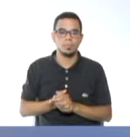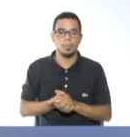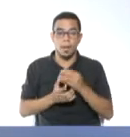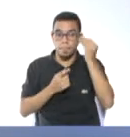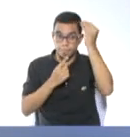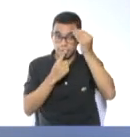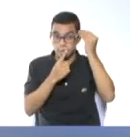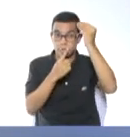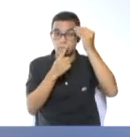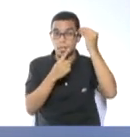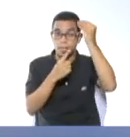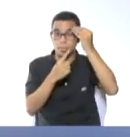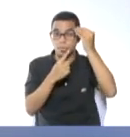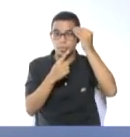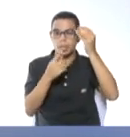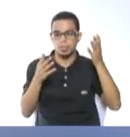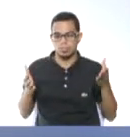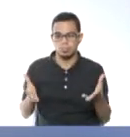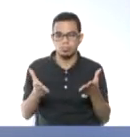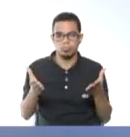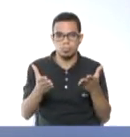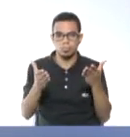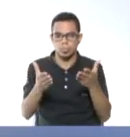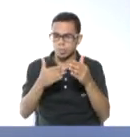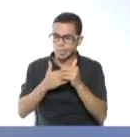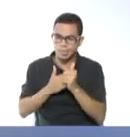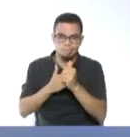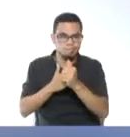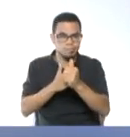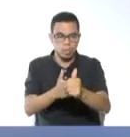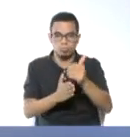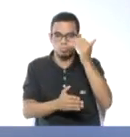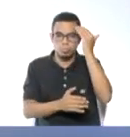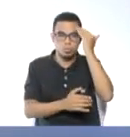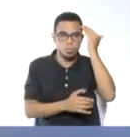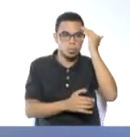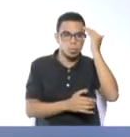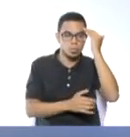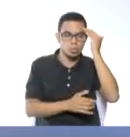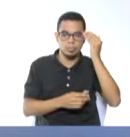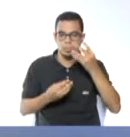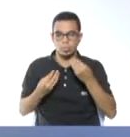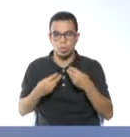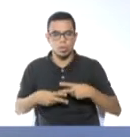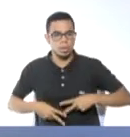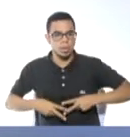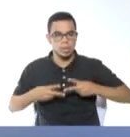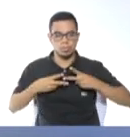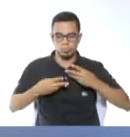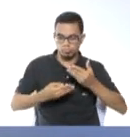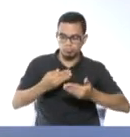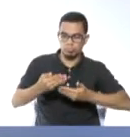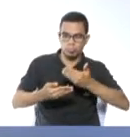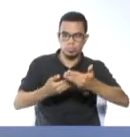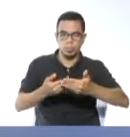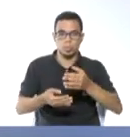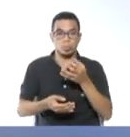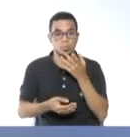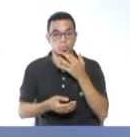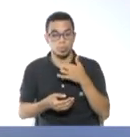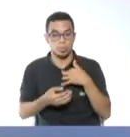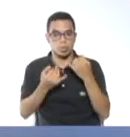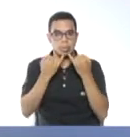seguir impulsando nuestros saberes. Pero cuando hablamos en idioma ancestral, si yo